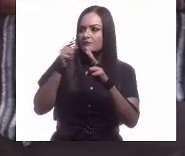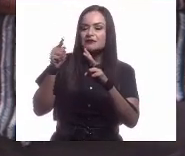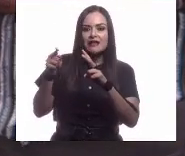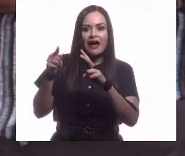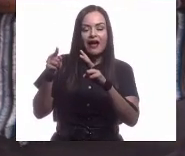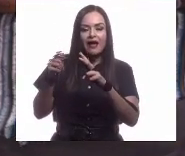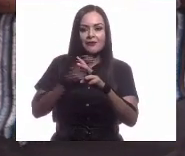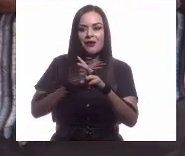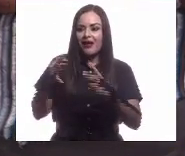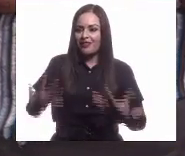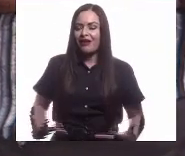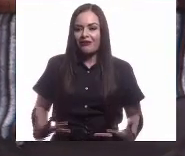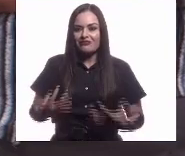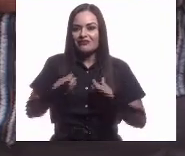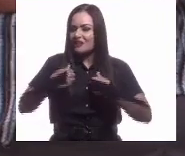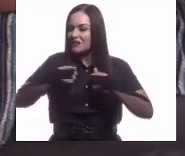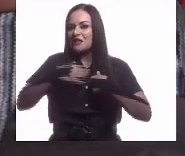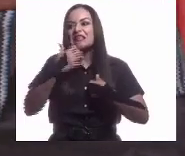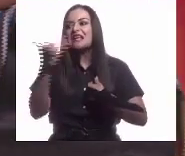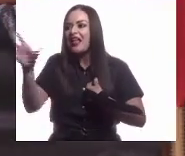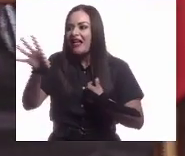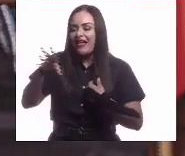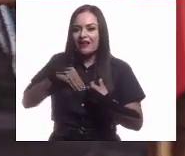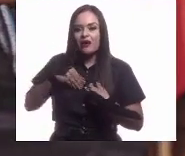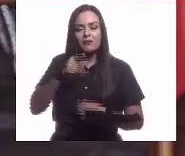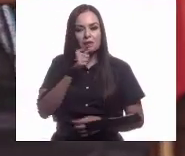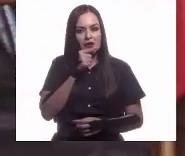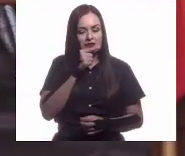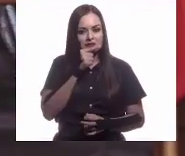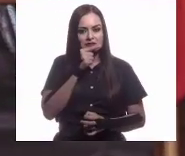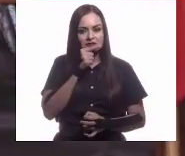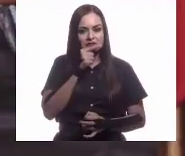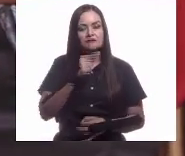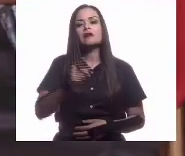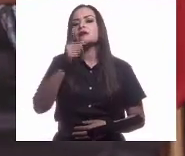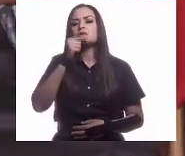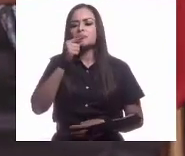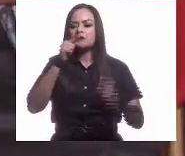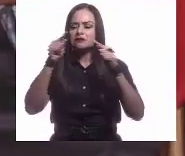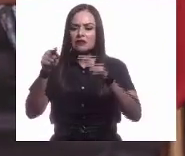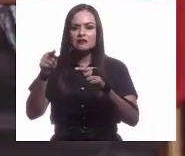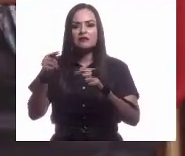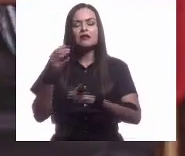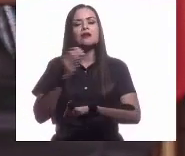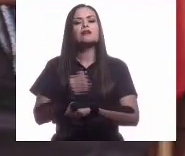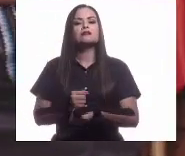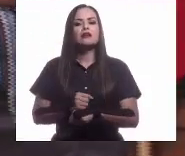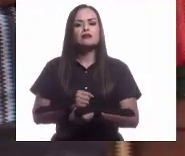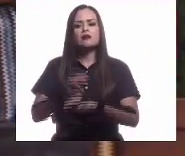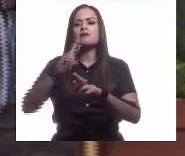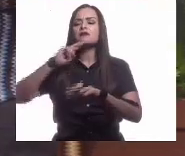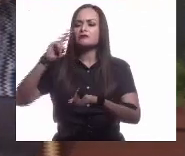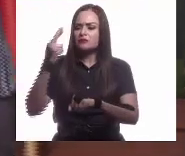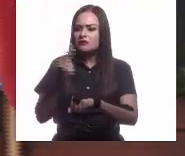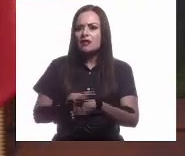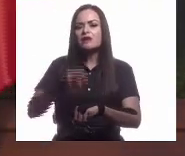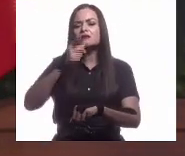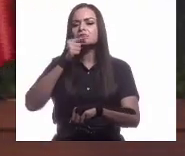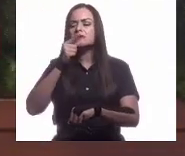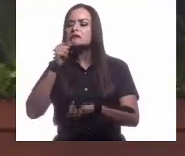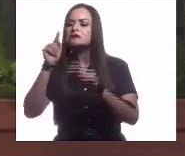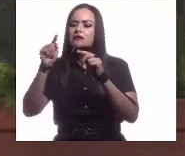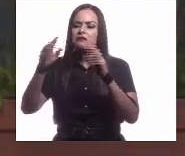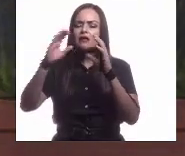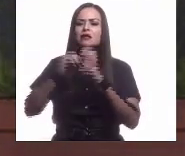vida. Porque estamos egresando policías capacitados, policías honestos, policías responsables,